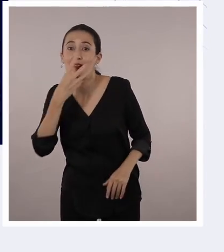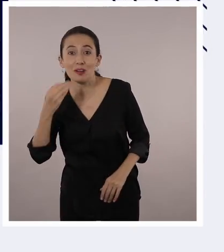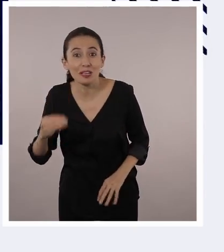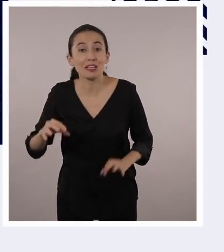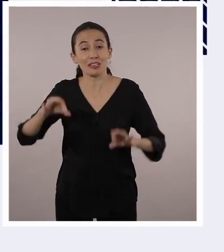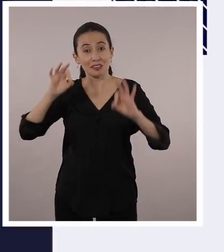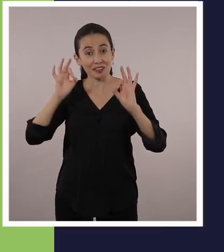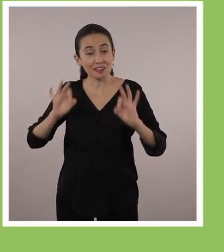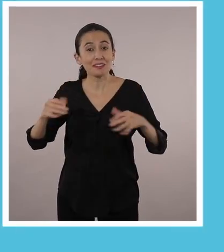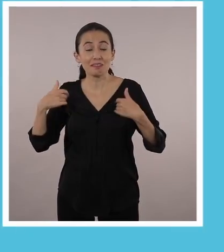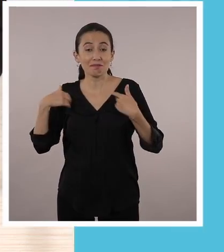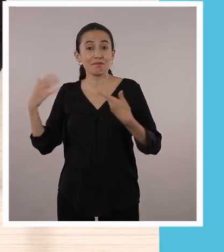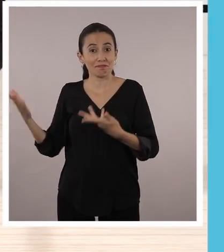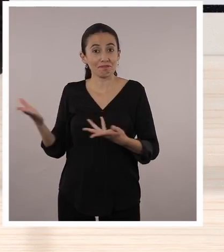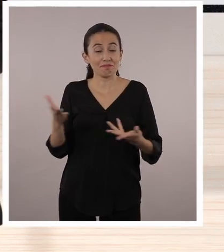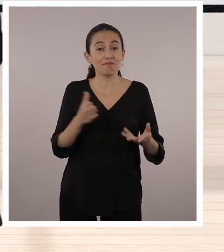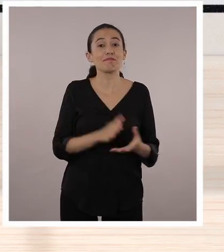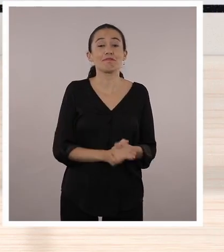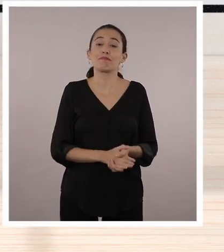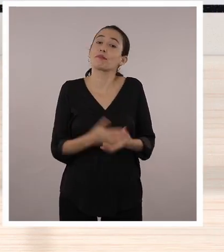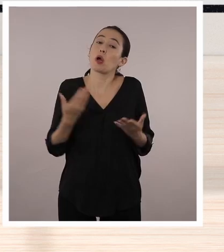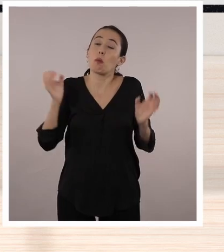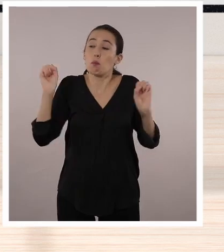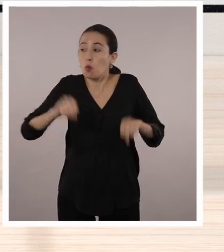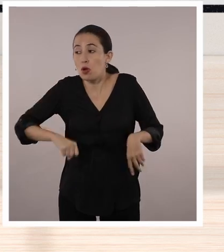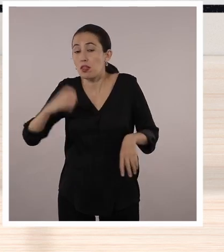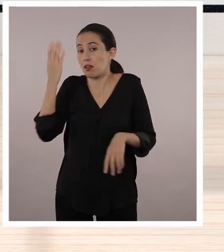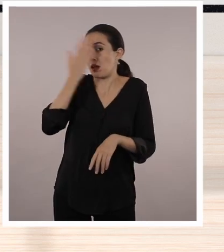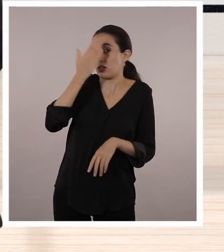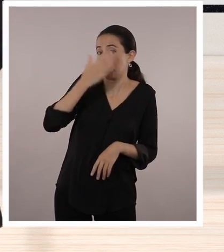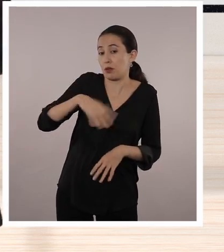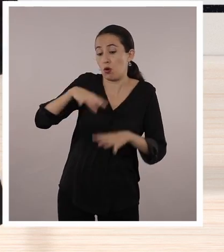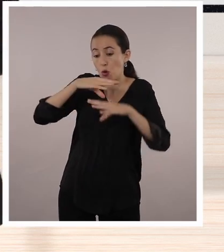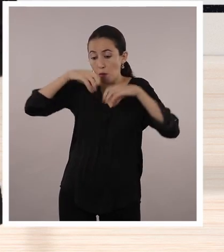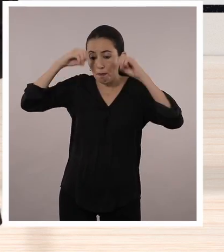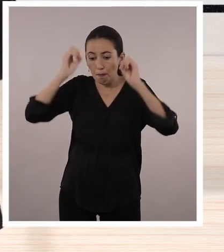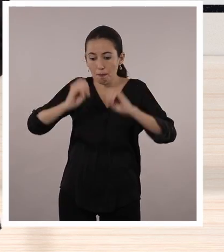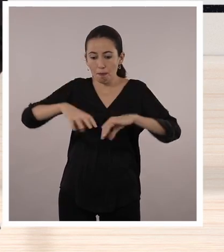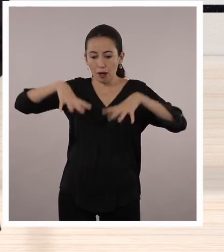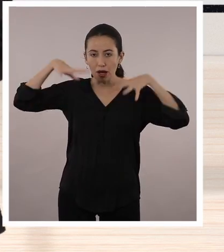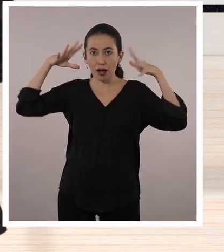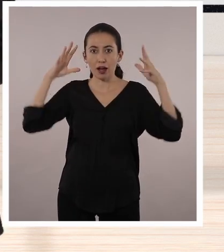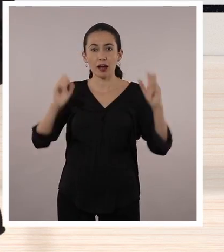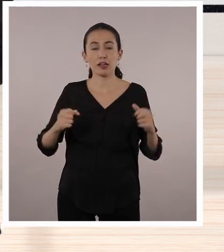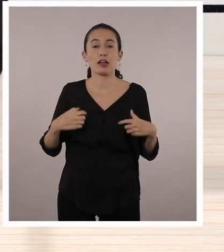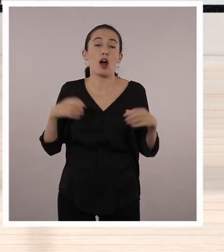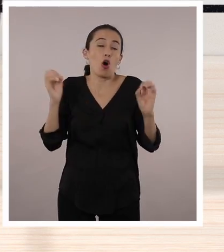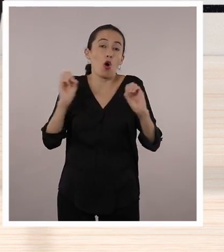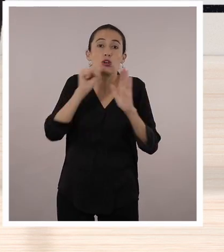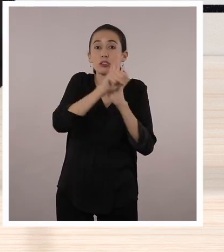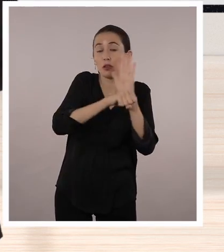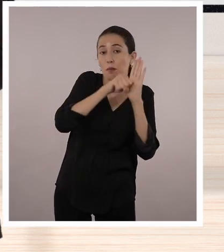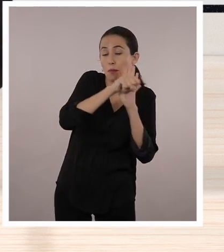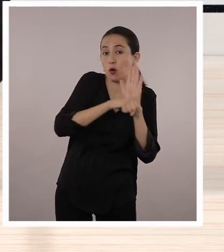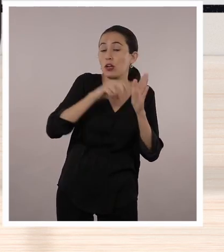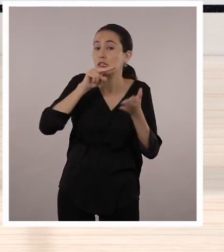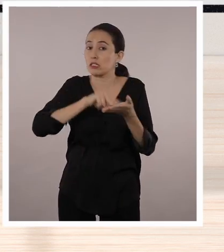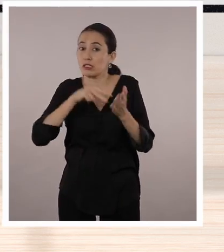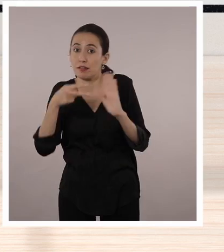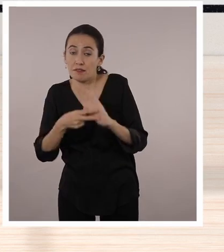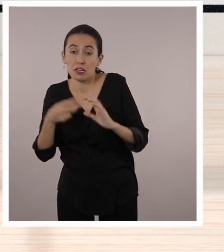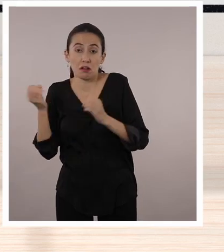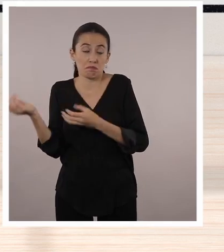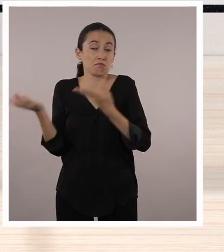¿no? Qué lindo que se considere ese valor al espejo. Seguramente tienen también alguna relación más simbólica para establecer esta analogía